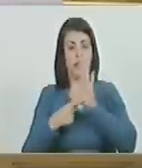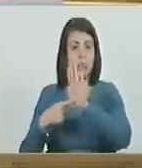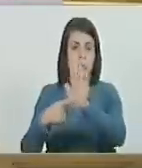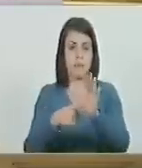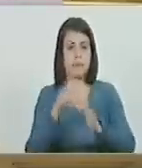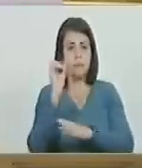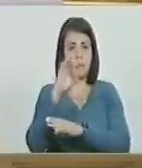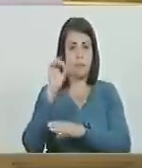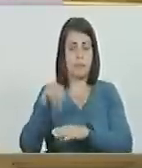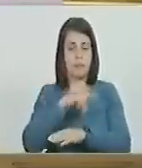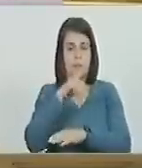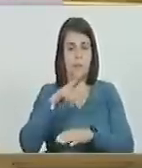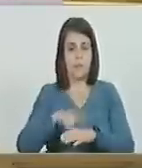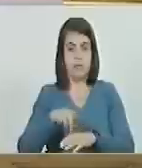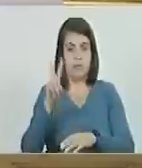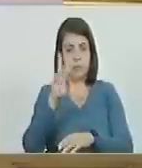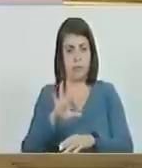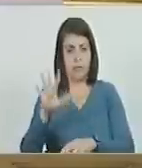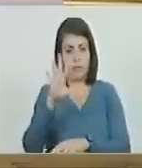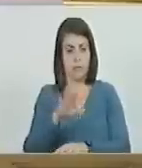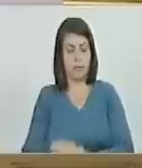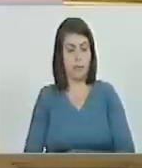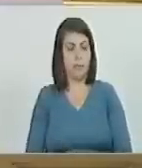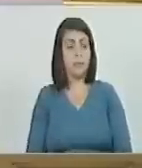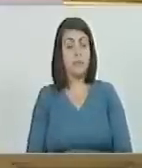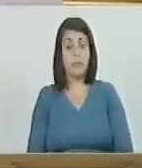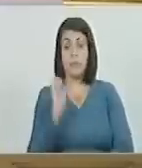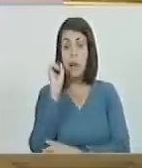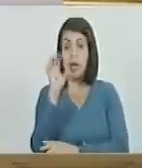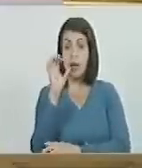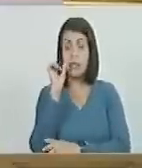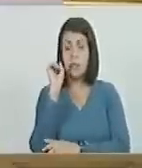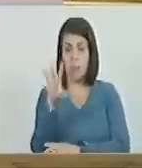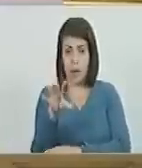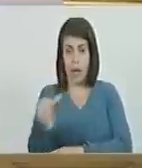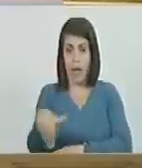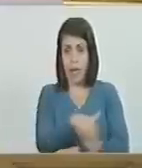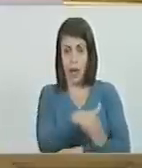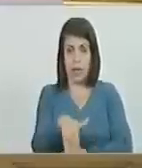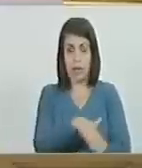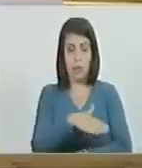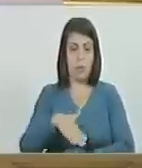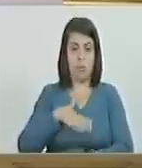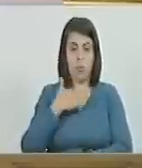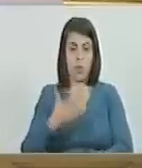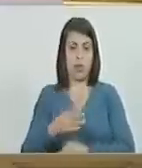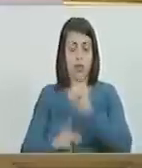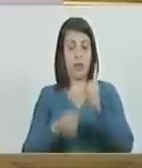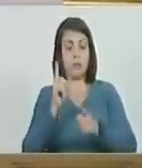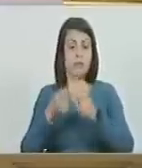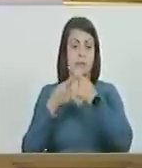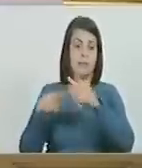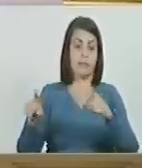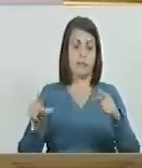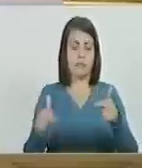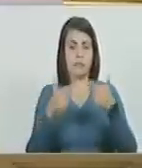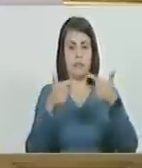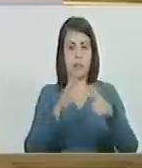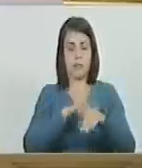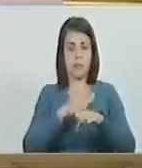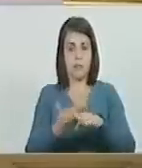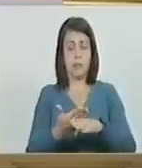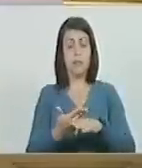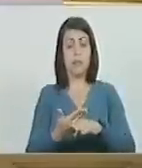la Asamblea Nacional de Venezuela, del parlamentarismo, de la posibilidad de que adversarios nos pongamos de acuerdo